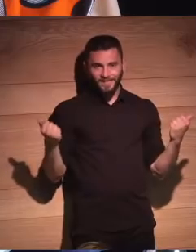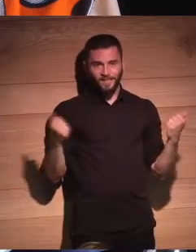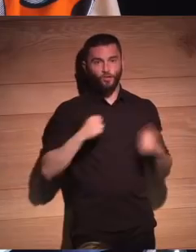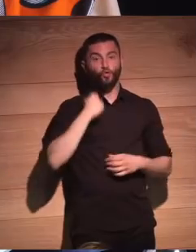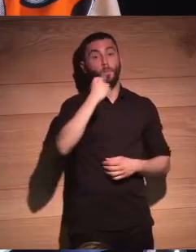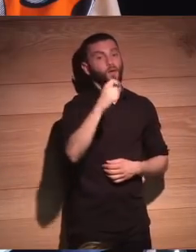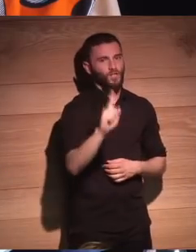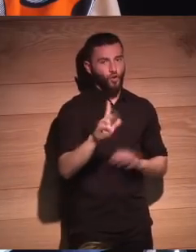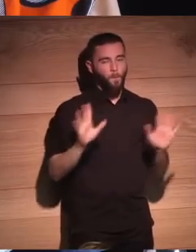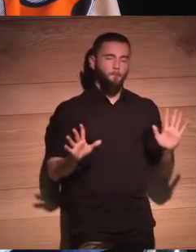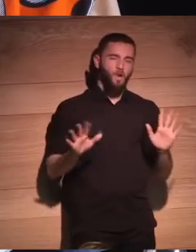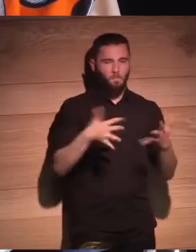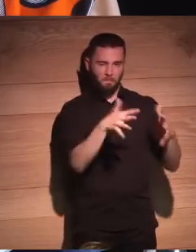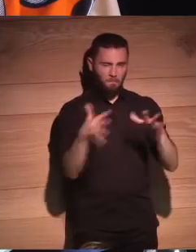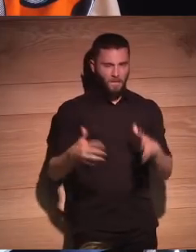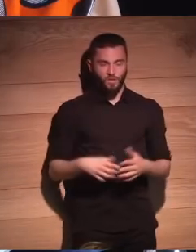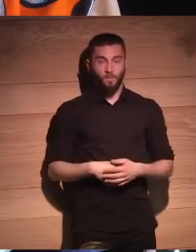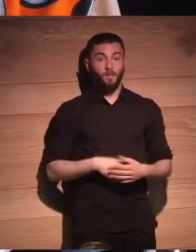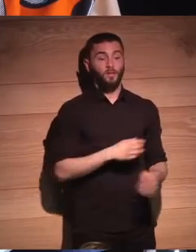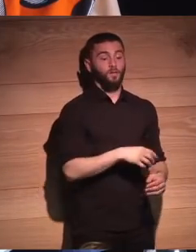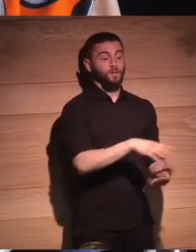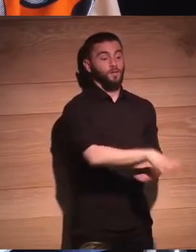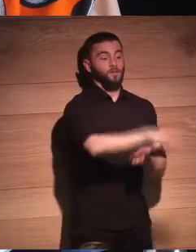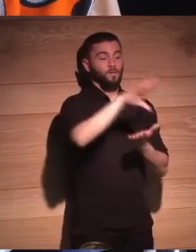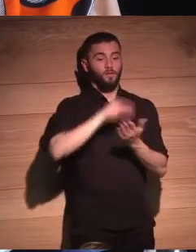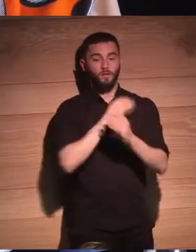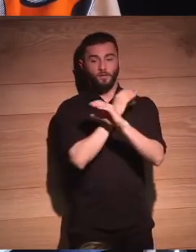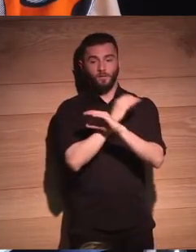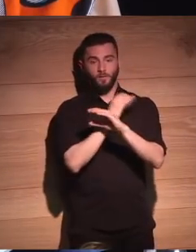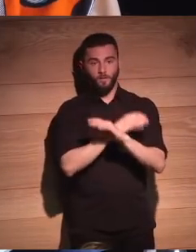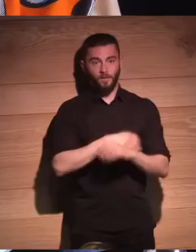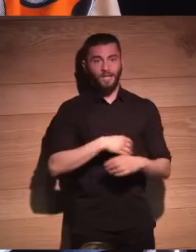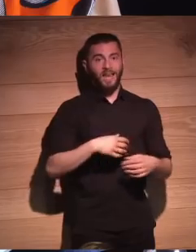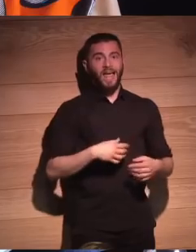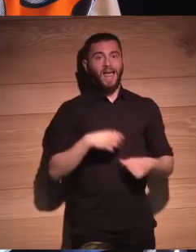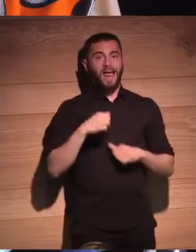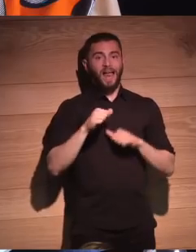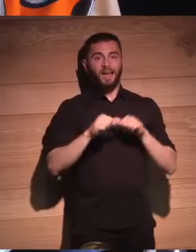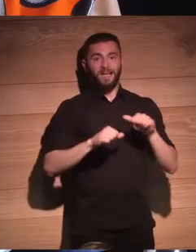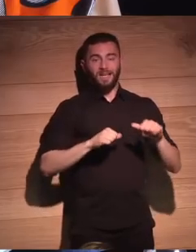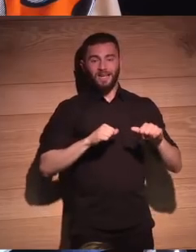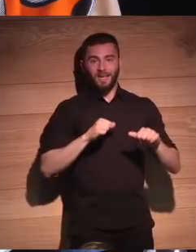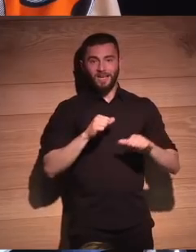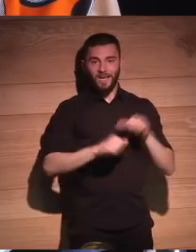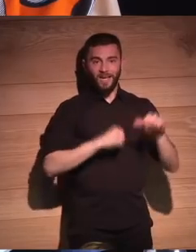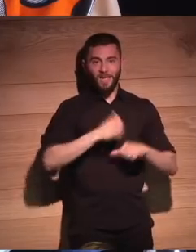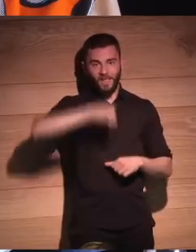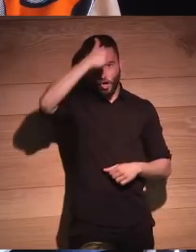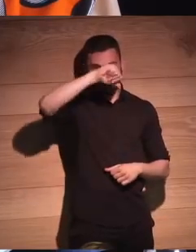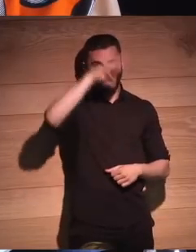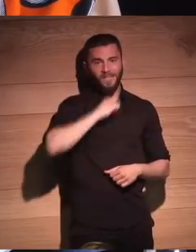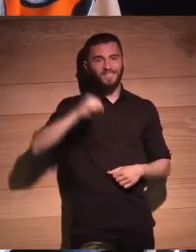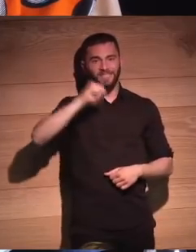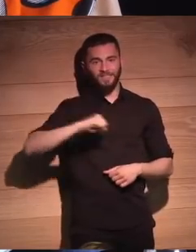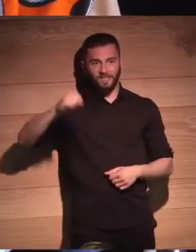muy cerca, y se los lleva a su TVO de la Liga de los Hombres Extraordinarios y todo ese tipo de cosas, ¿no? Digamos, transformándolos en un comic